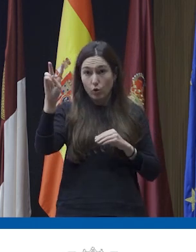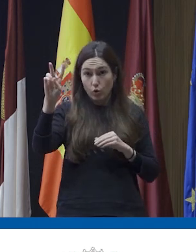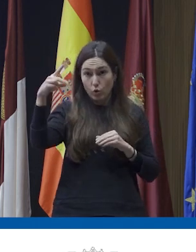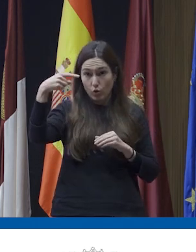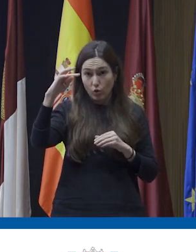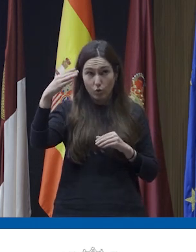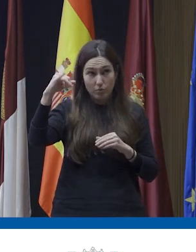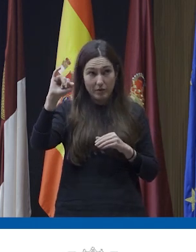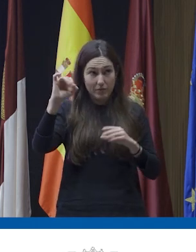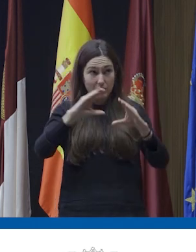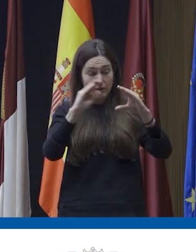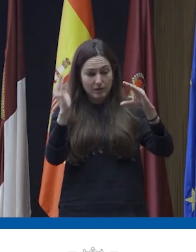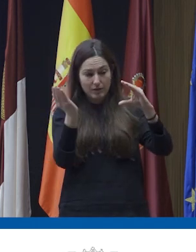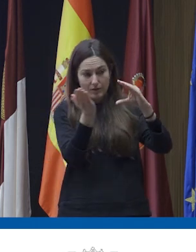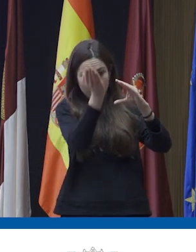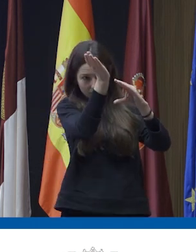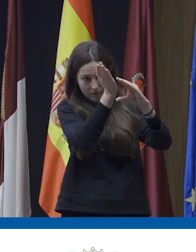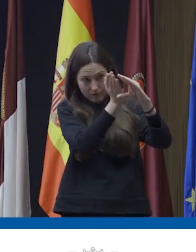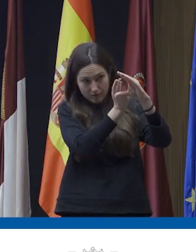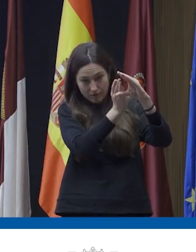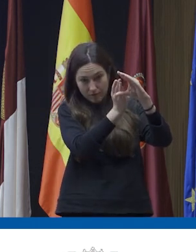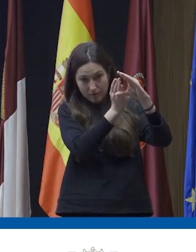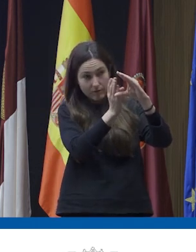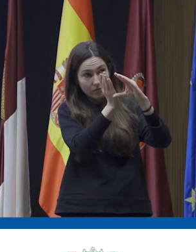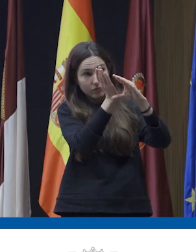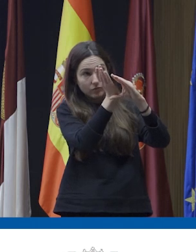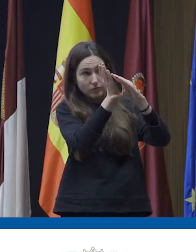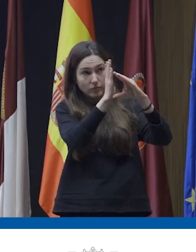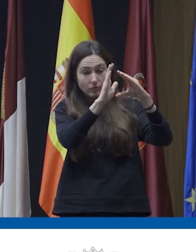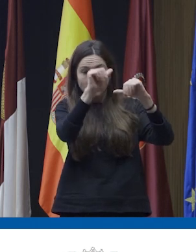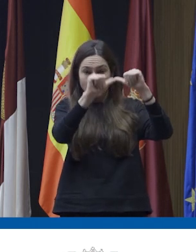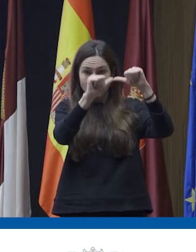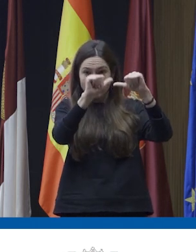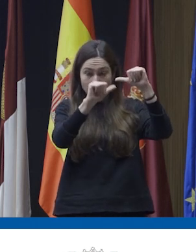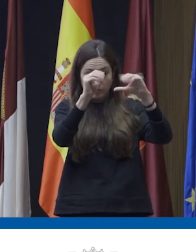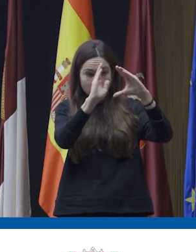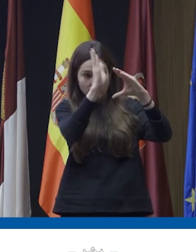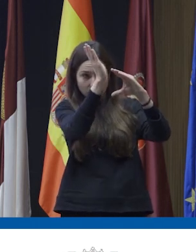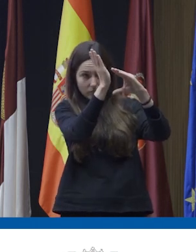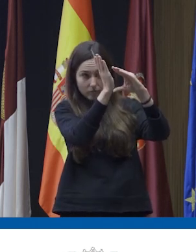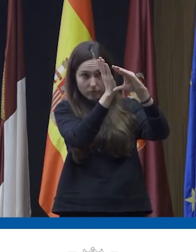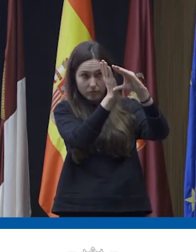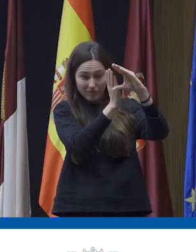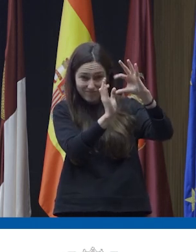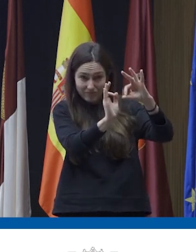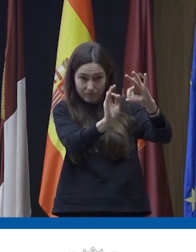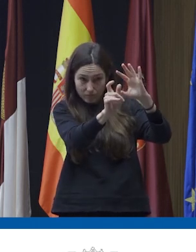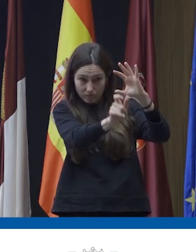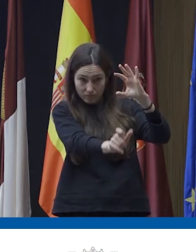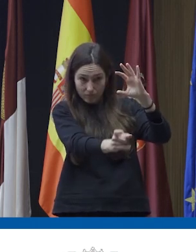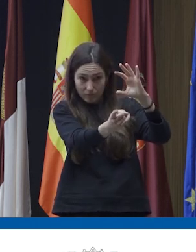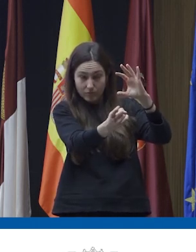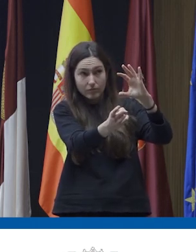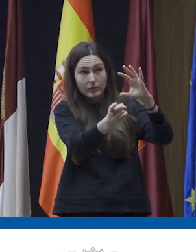implantarla, pues en ese eje que tiene el astigmatismo, pues nosotros la colocamos durante la cirugía en el eje que precisa el paciente, que lo podemos